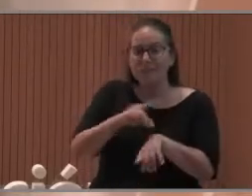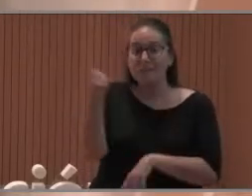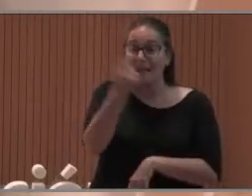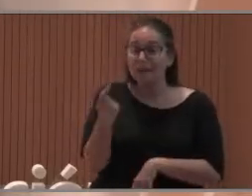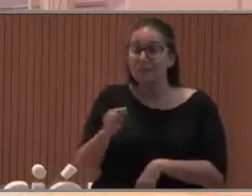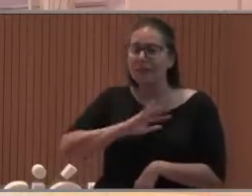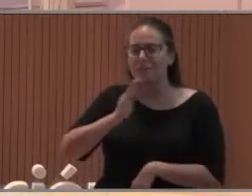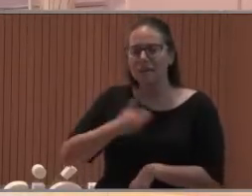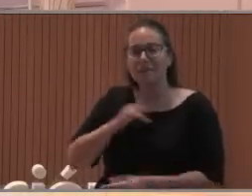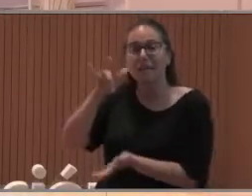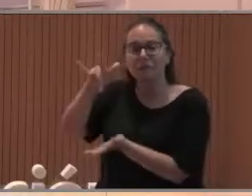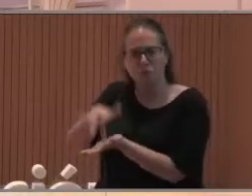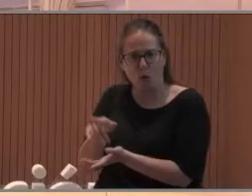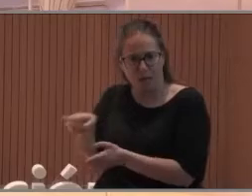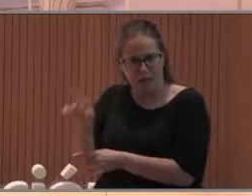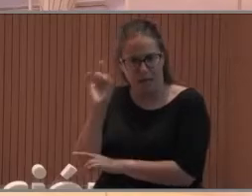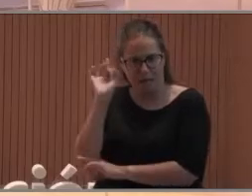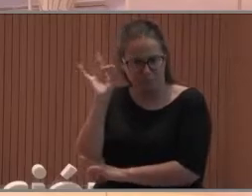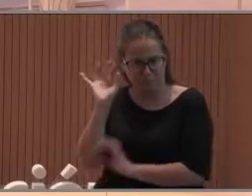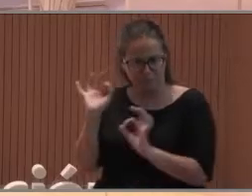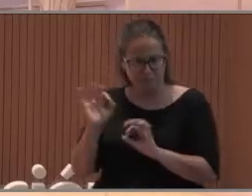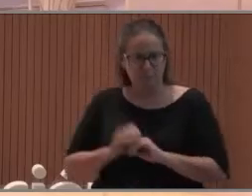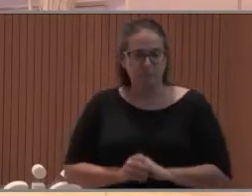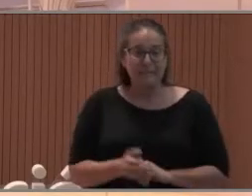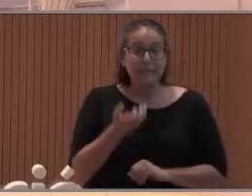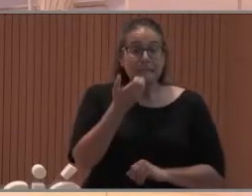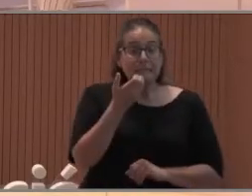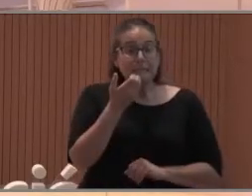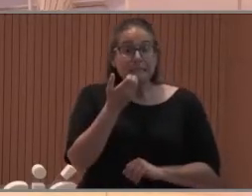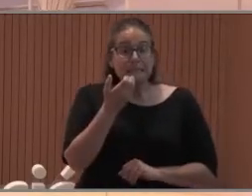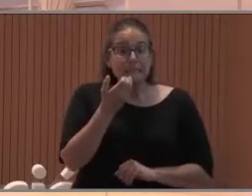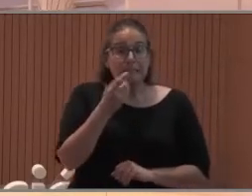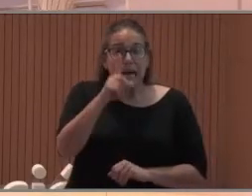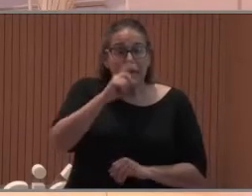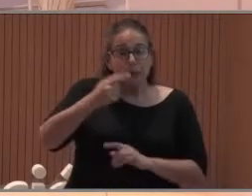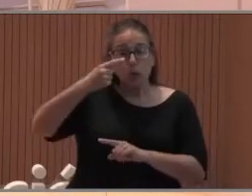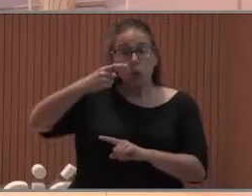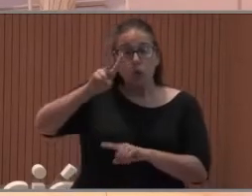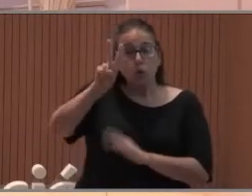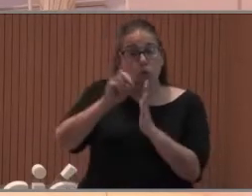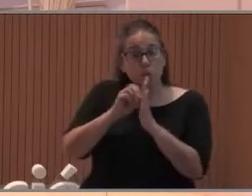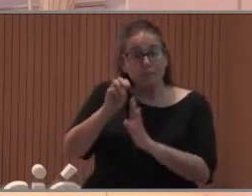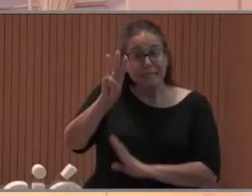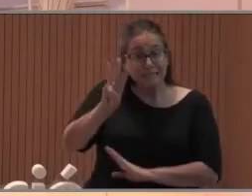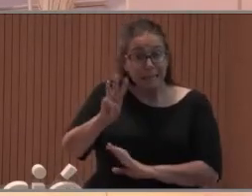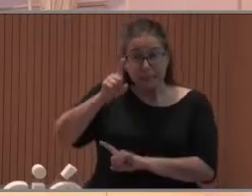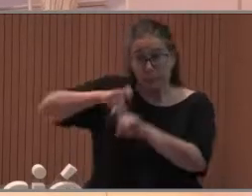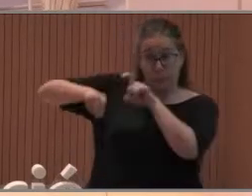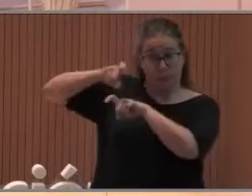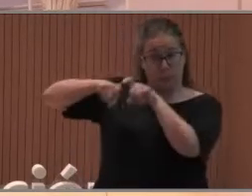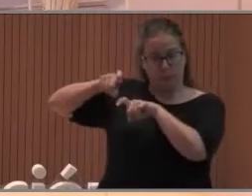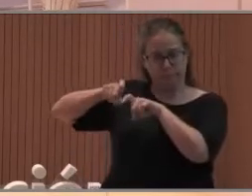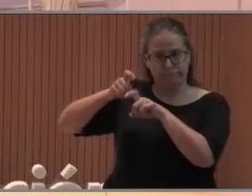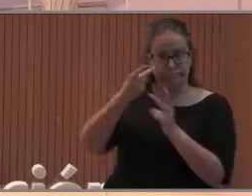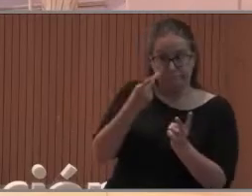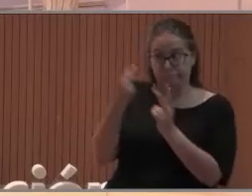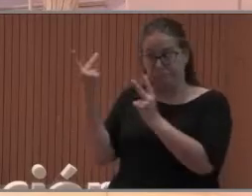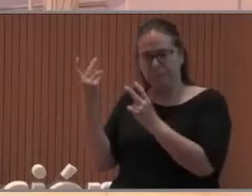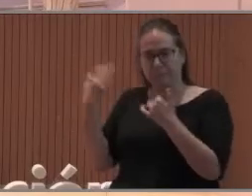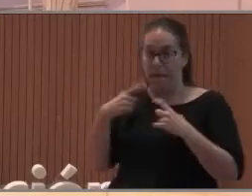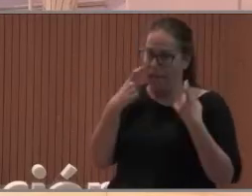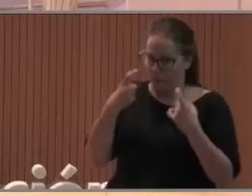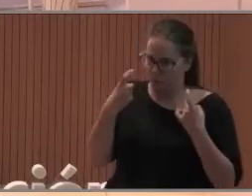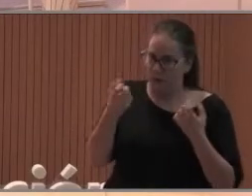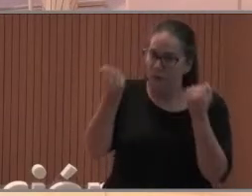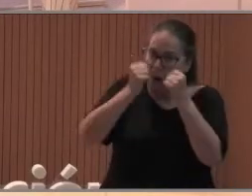Zaragoza. Bueno, si nos remontamos un poco al año 2003, vamos a hacer ese pequeño esfuerzo, aunque ya han pasado unos